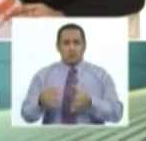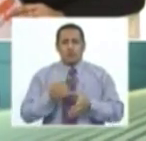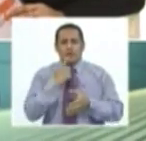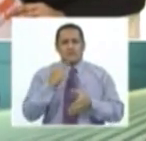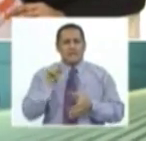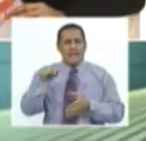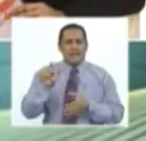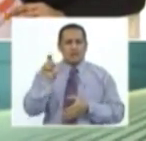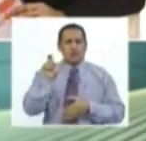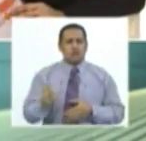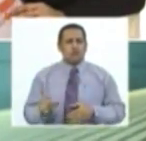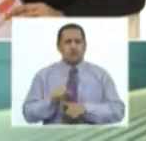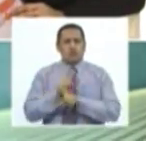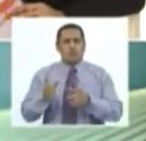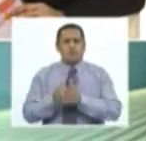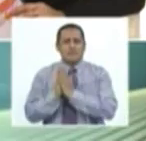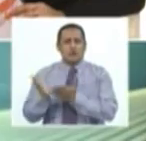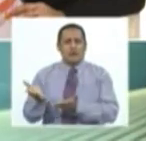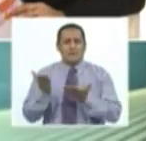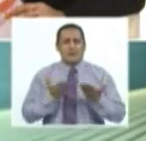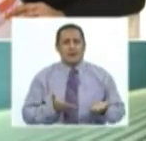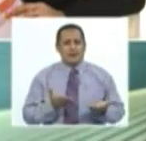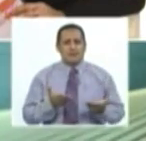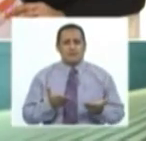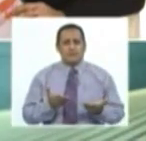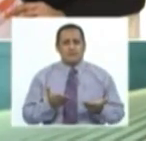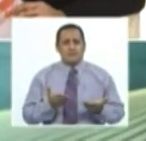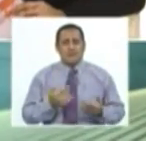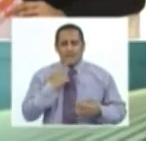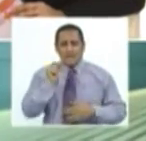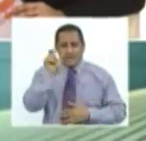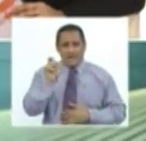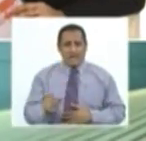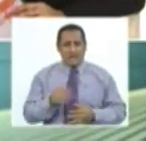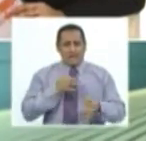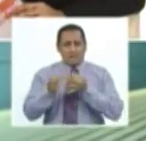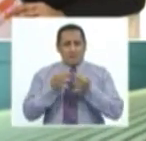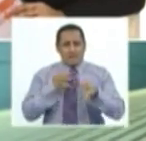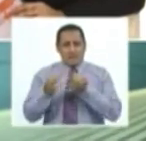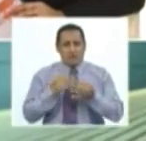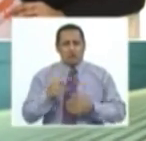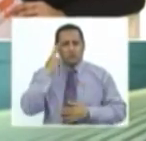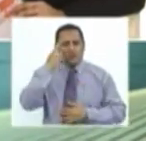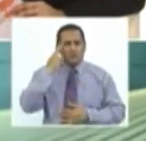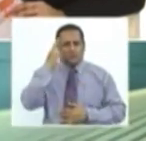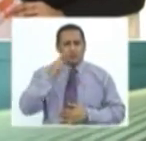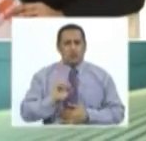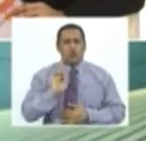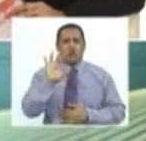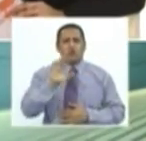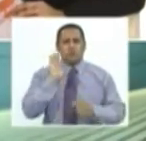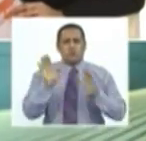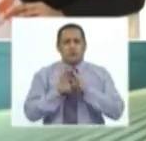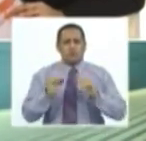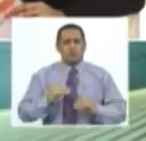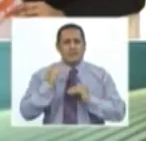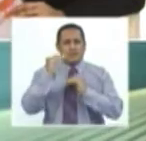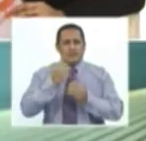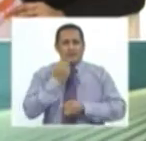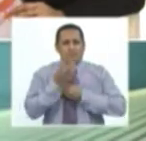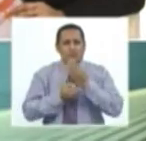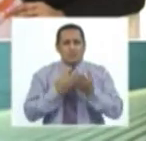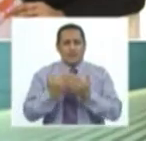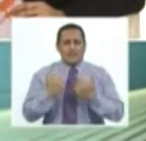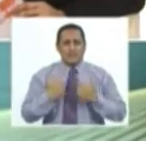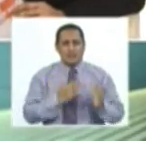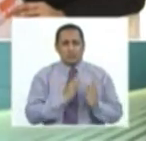lo convocaron previamente. Y él establece su razonamiento en otra de las manifestaciones que tiene el